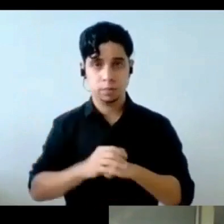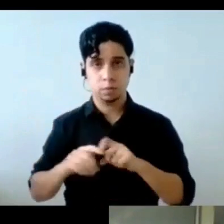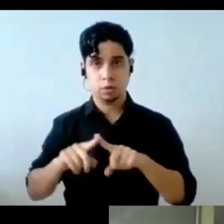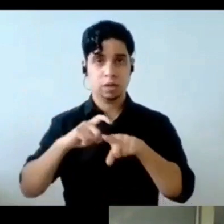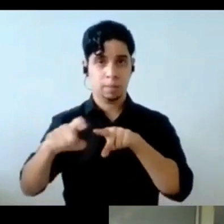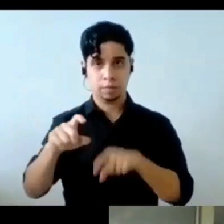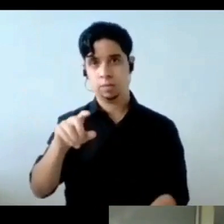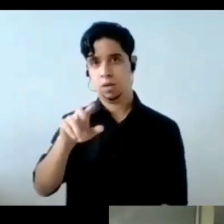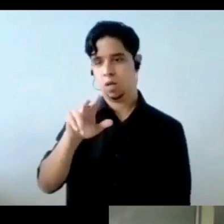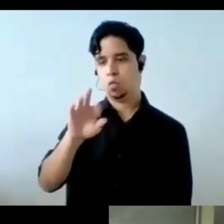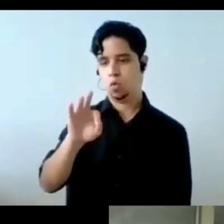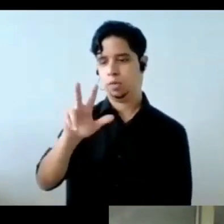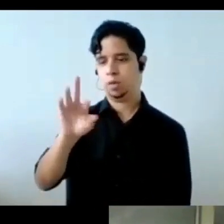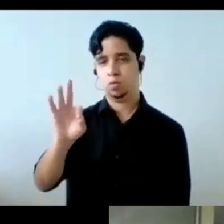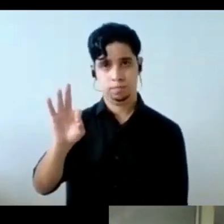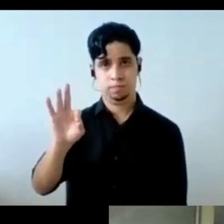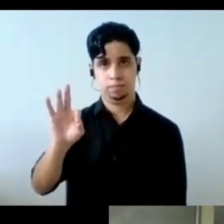al